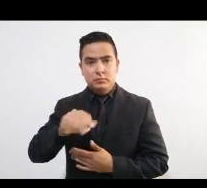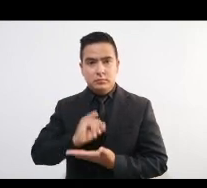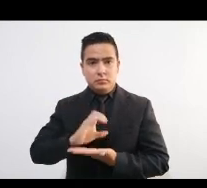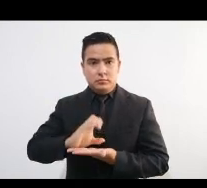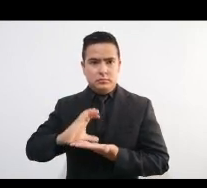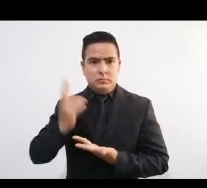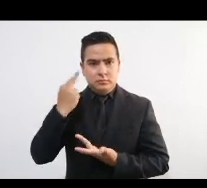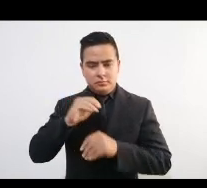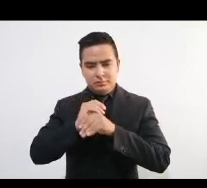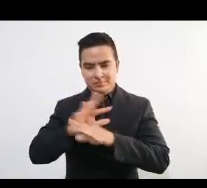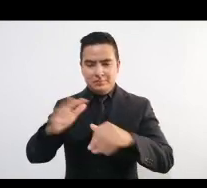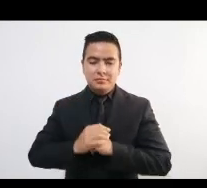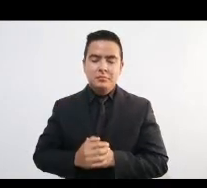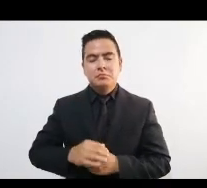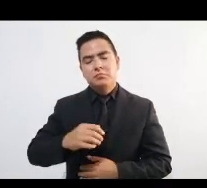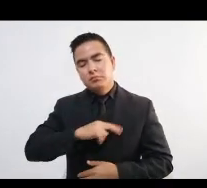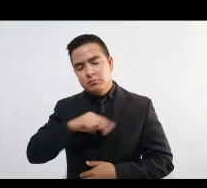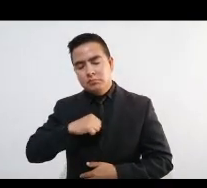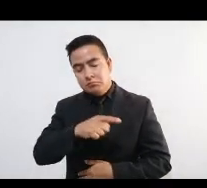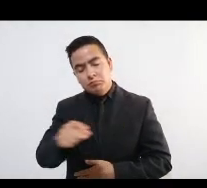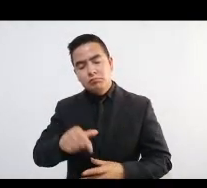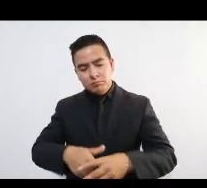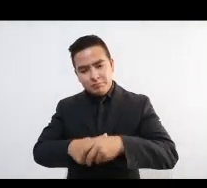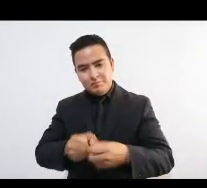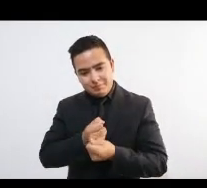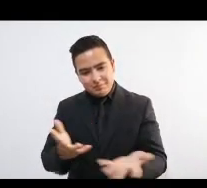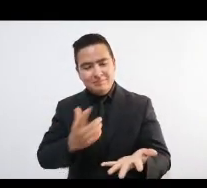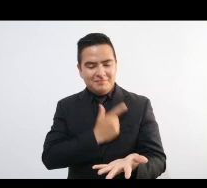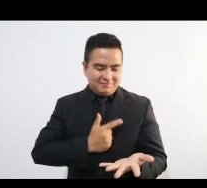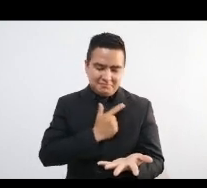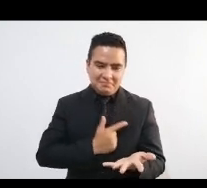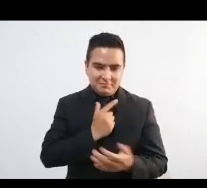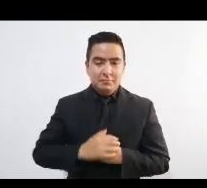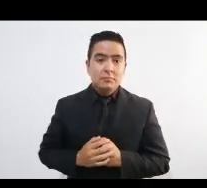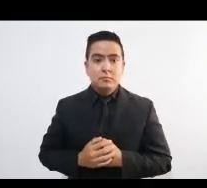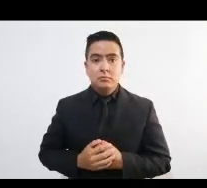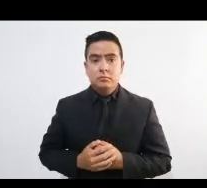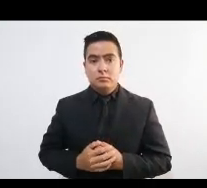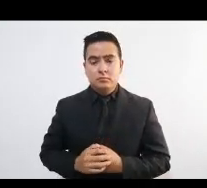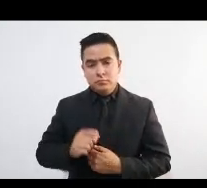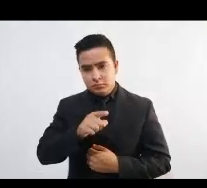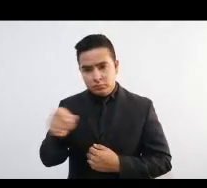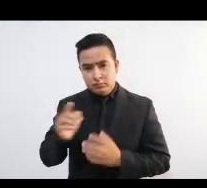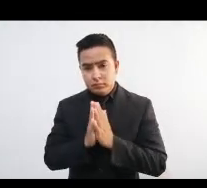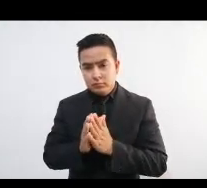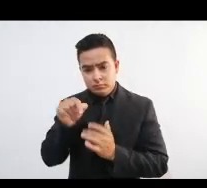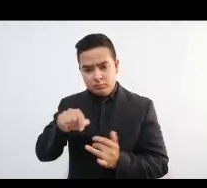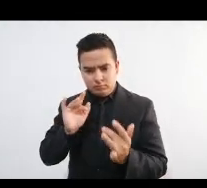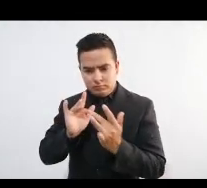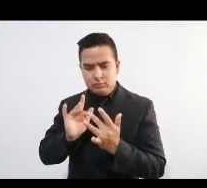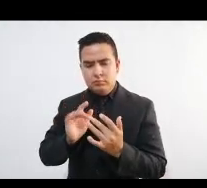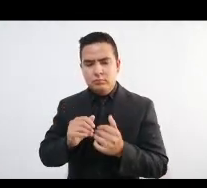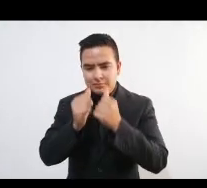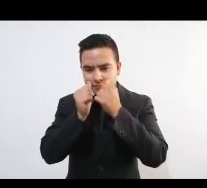del Instituto Electoral de Coahuila. Como siempre, les saludamos con mucho gusto y mucho agrado y le queremos invitar a que se quede con nosotros. En